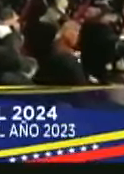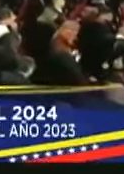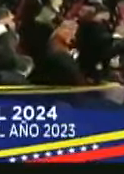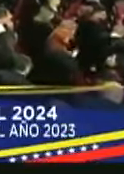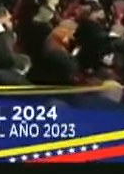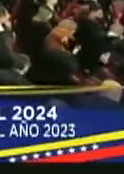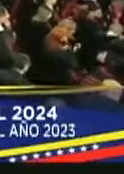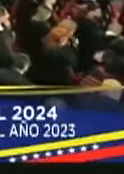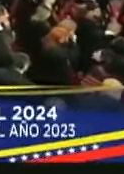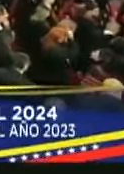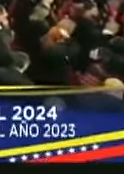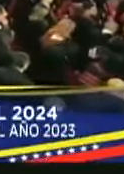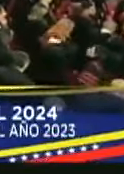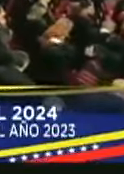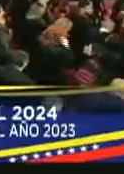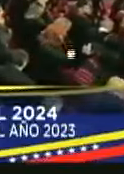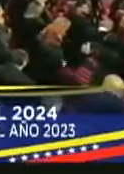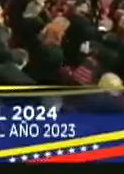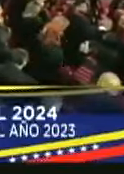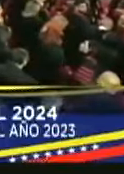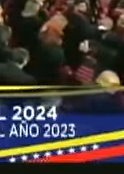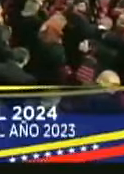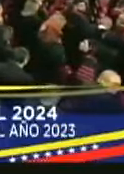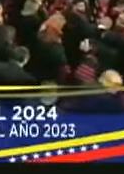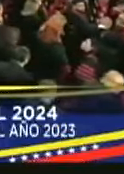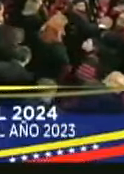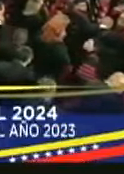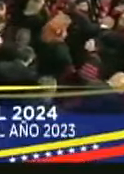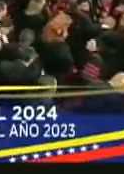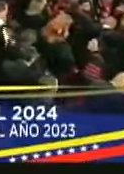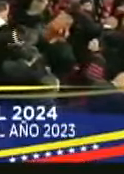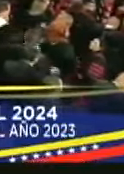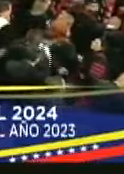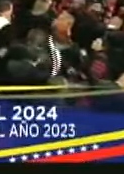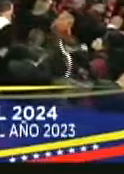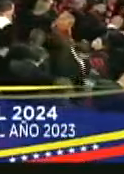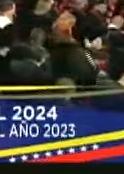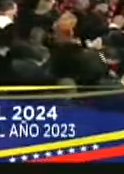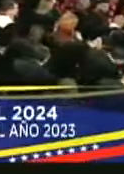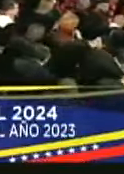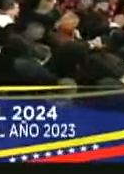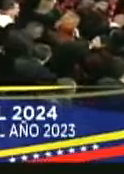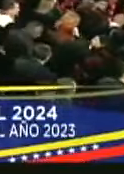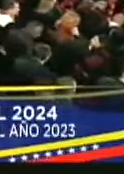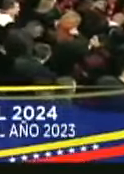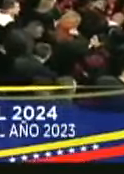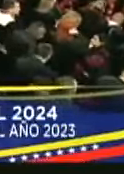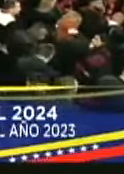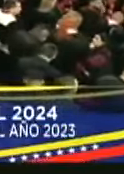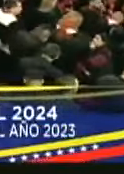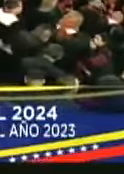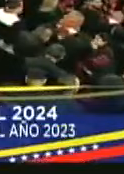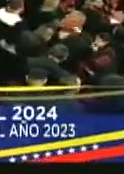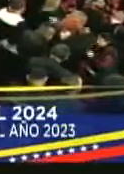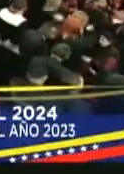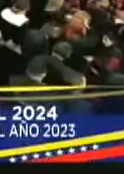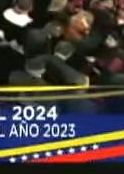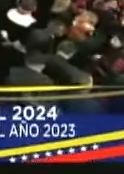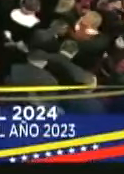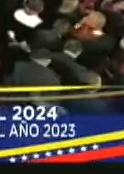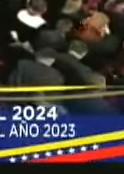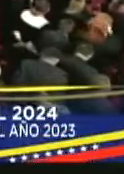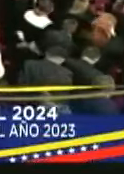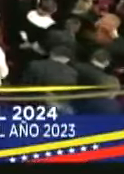su establecimiento para pagar su causa y tenga su asistencia para ser reencausado. También informó que se tiene adelantado un